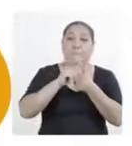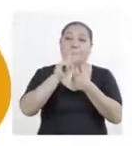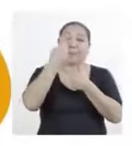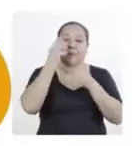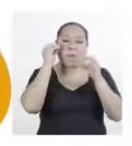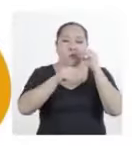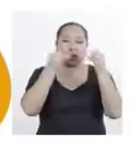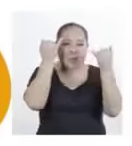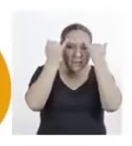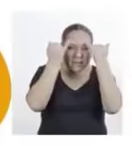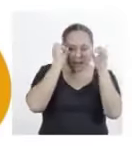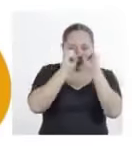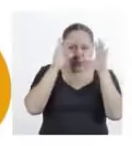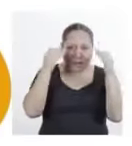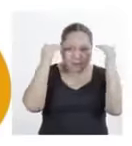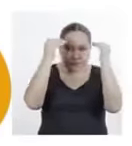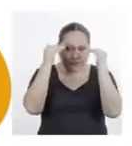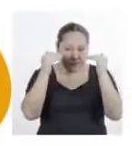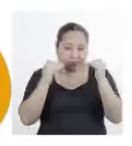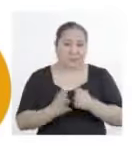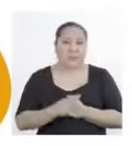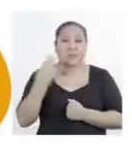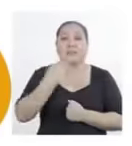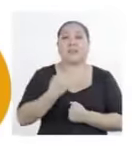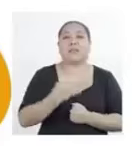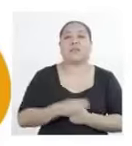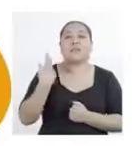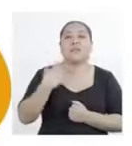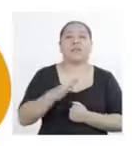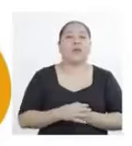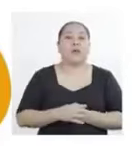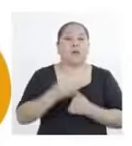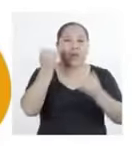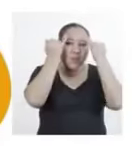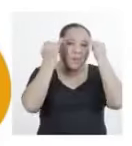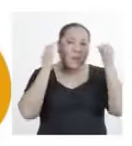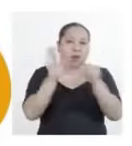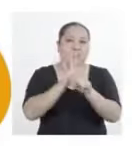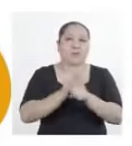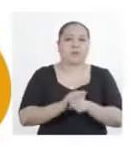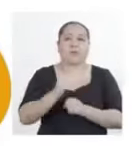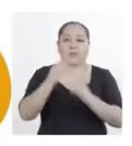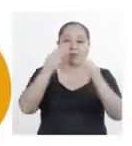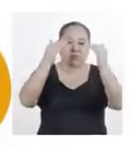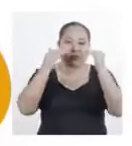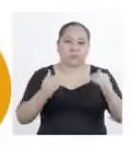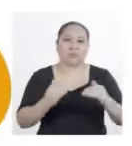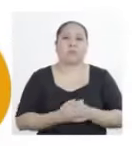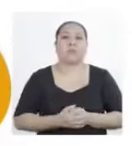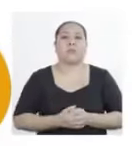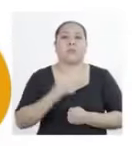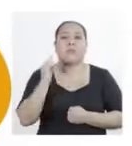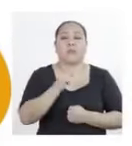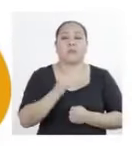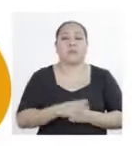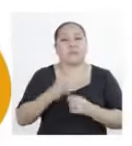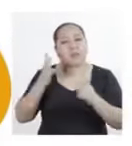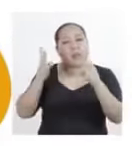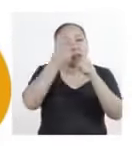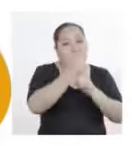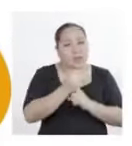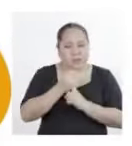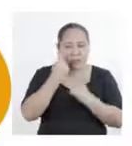primero hay que generar ideas específicas Desde siempre hemos tenido una idea general, pero hay que aterrizarla